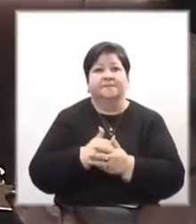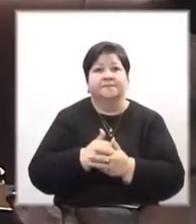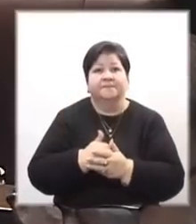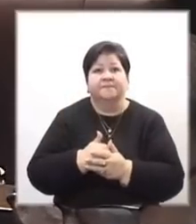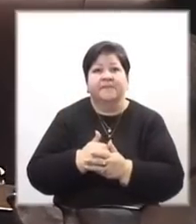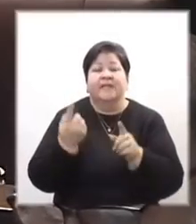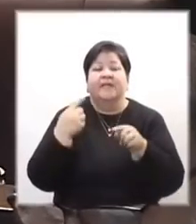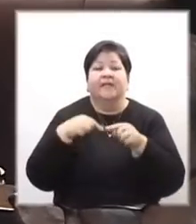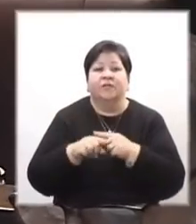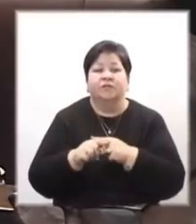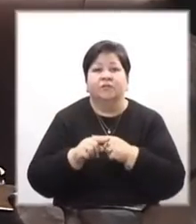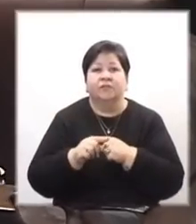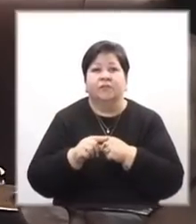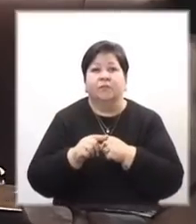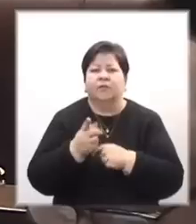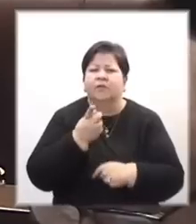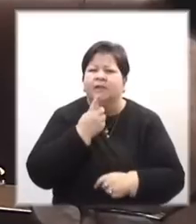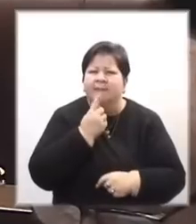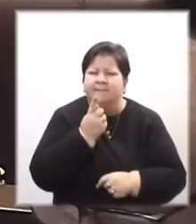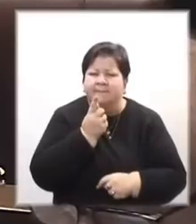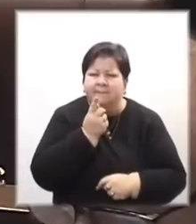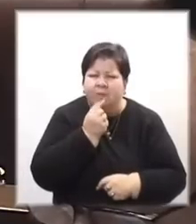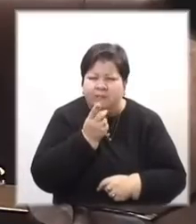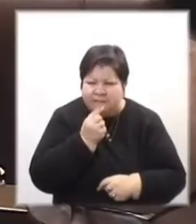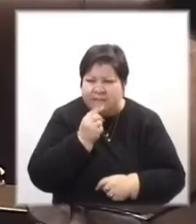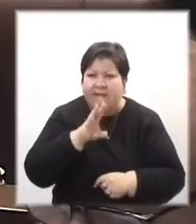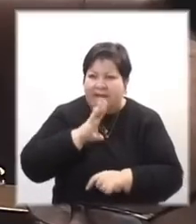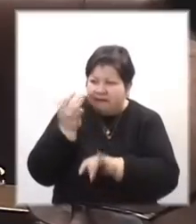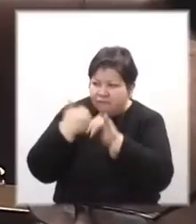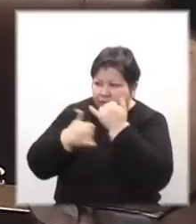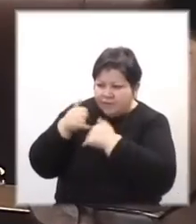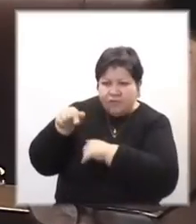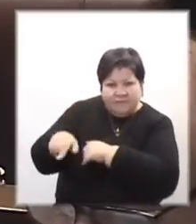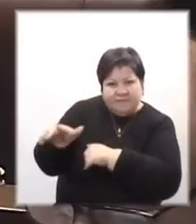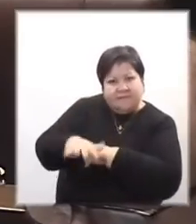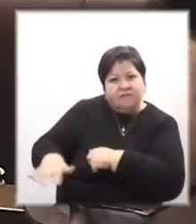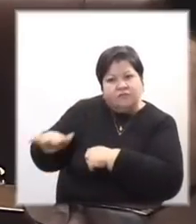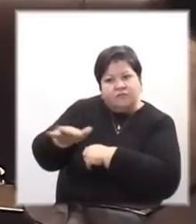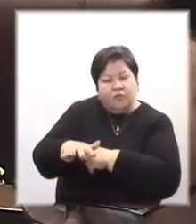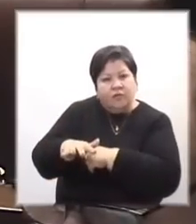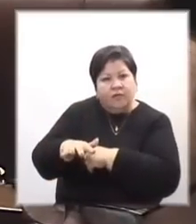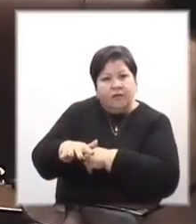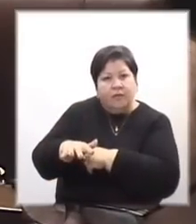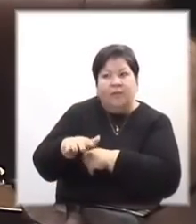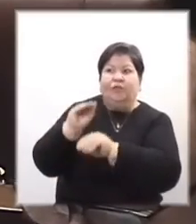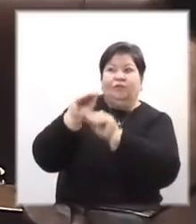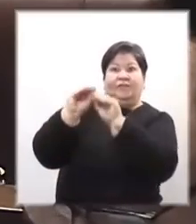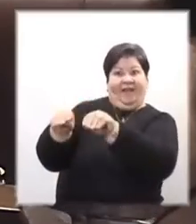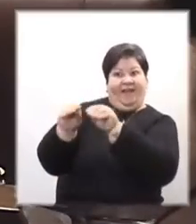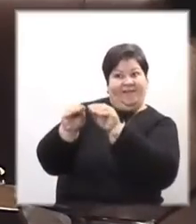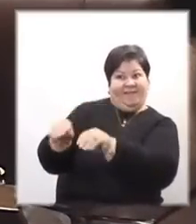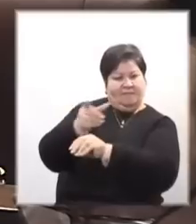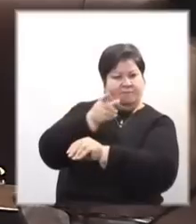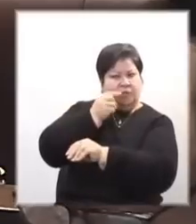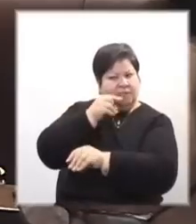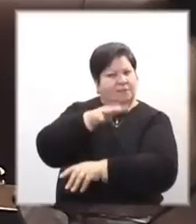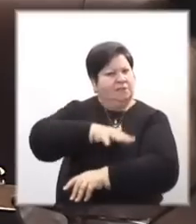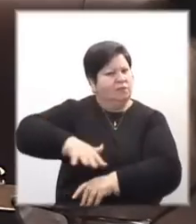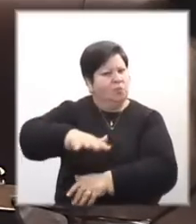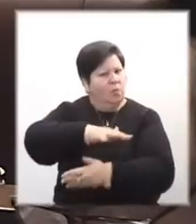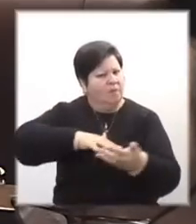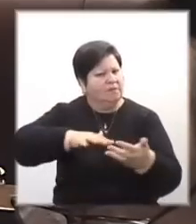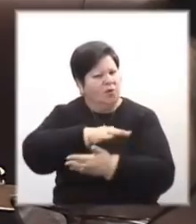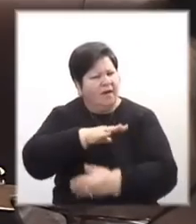Entonces, cuando la policía tiene esta información de primera mano de esa zona, cuando se le está alertando de que hay situaciones